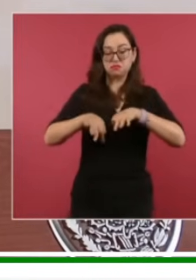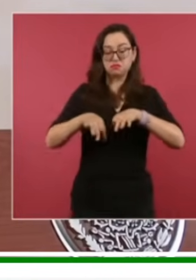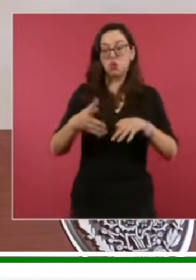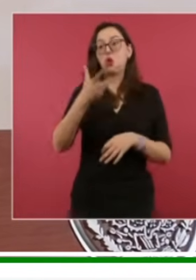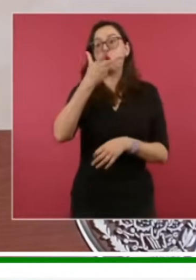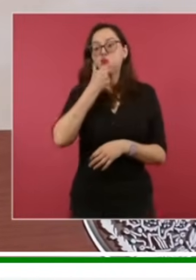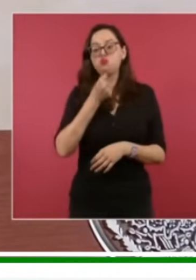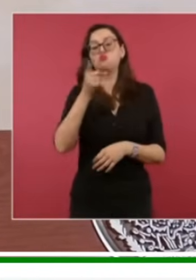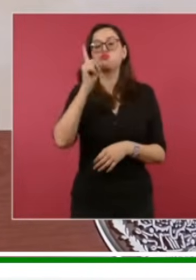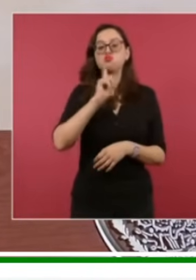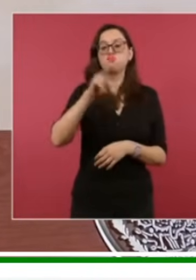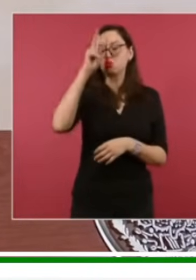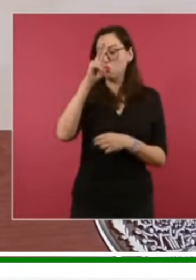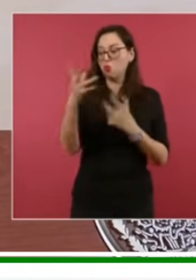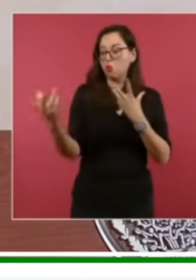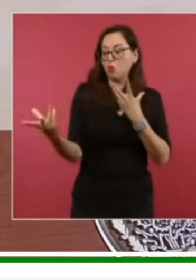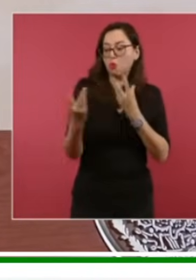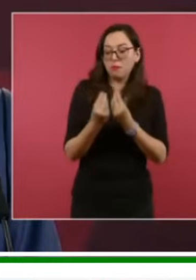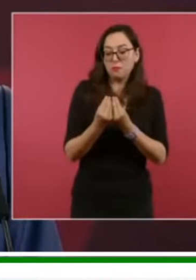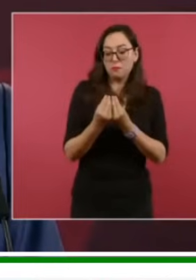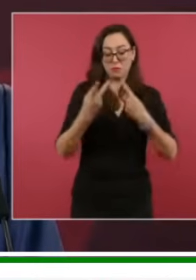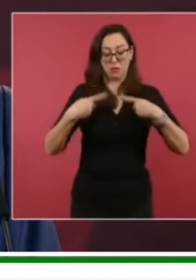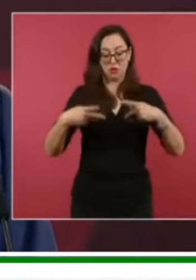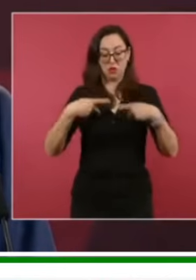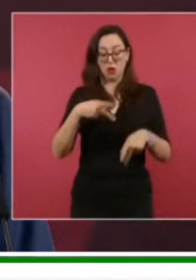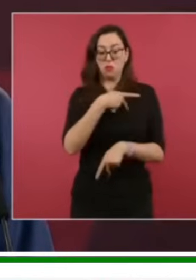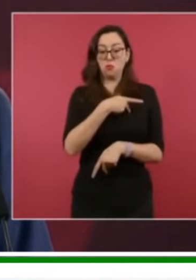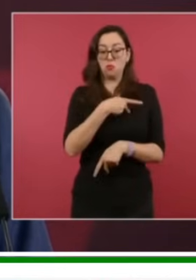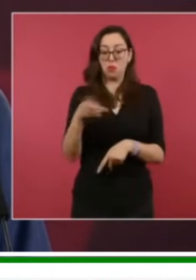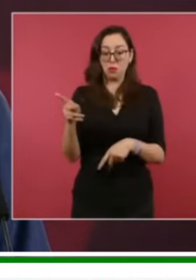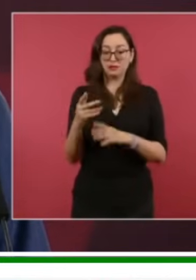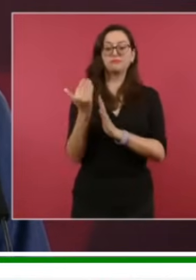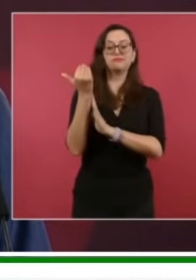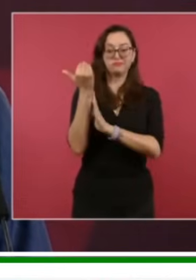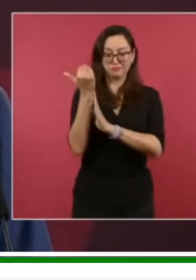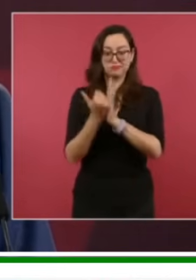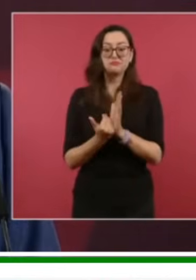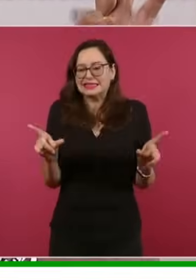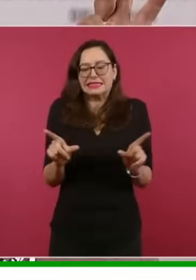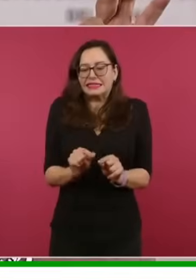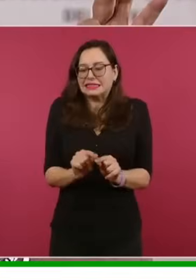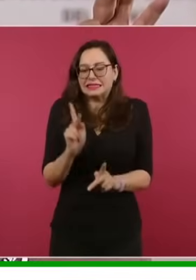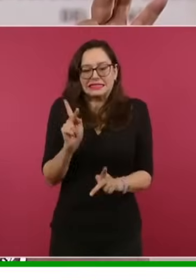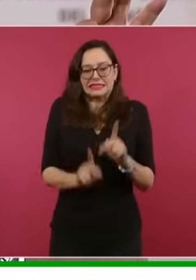amigas, la periodista se fue bien enojada con el presidente. Vamos a ir a esta conferencia.